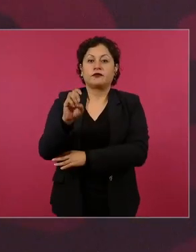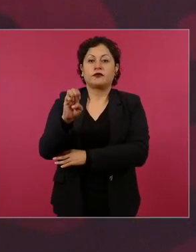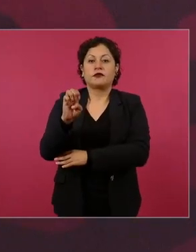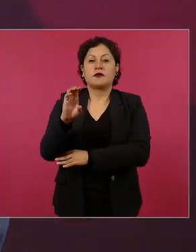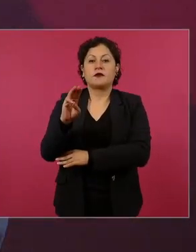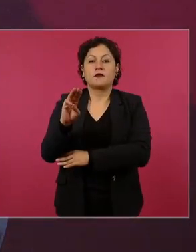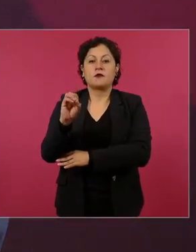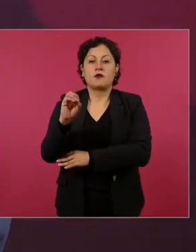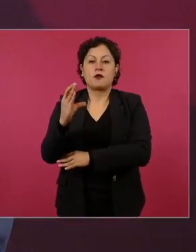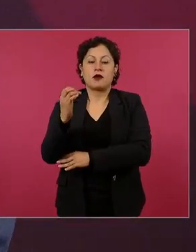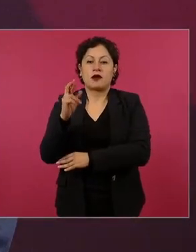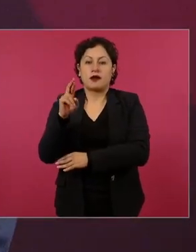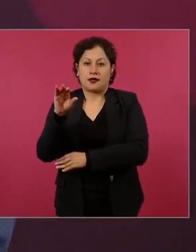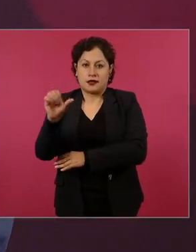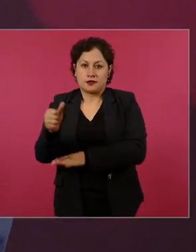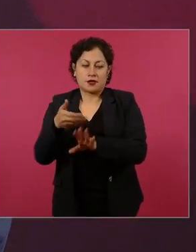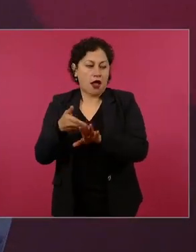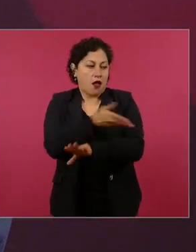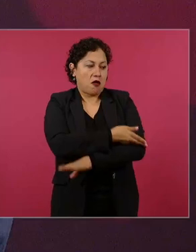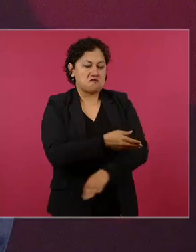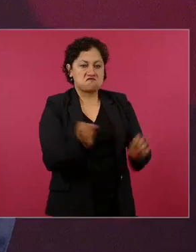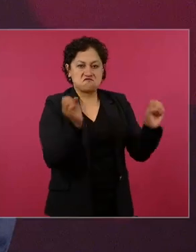y sobre todo